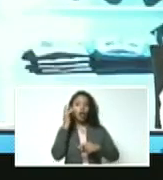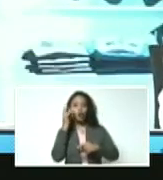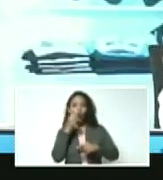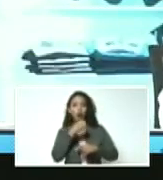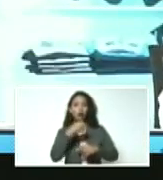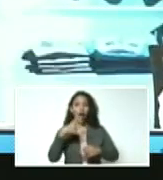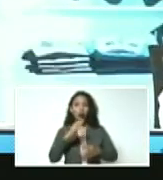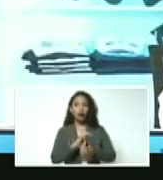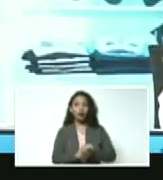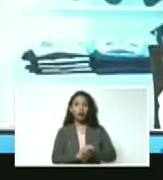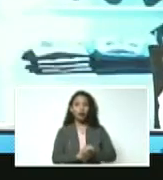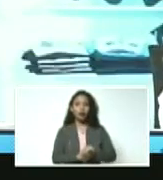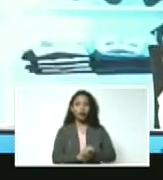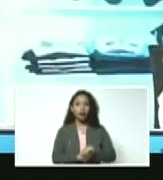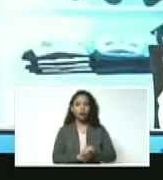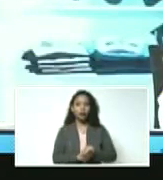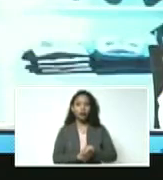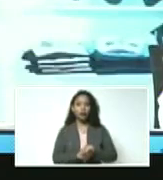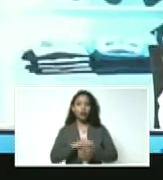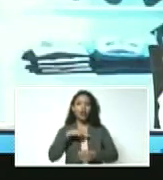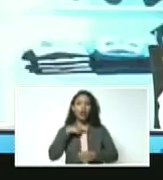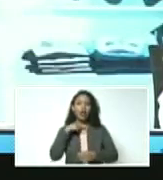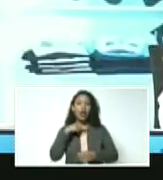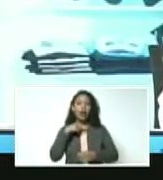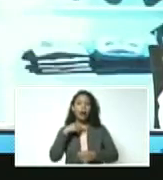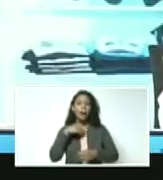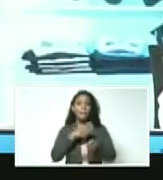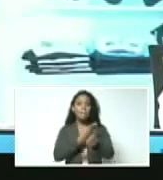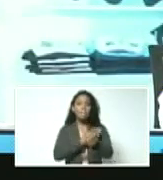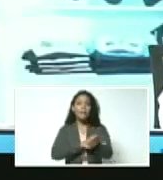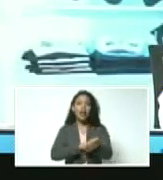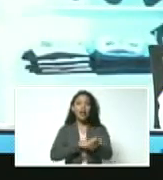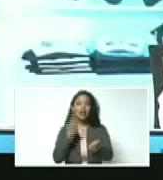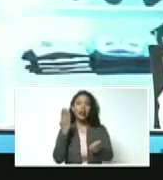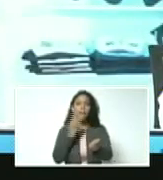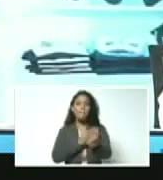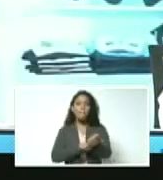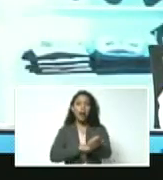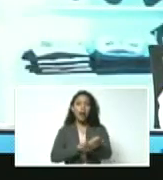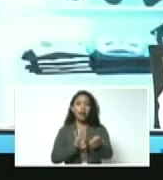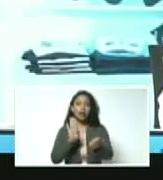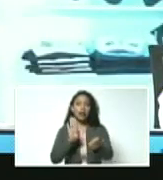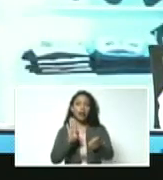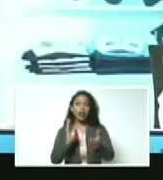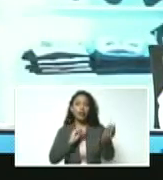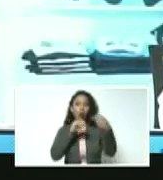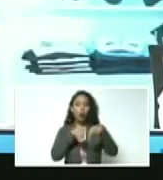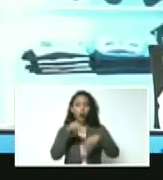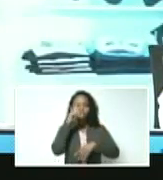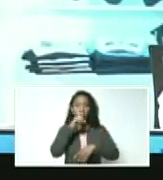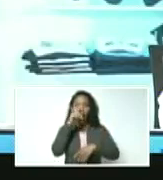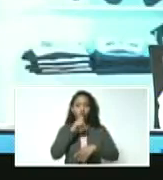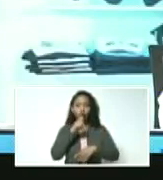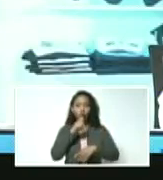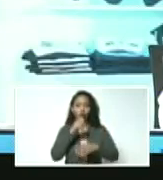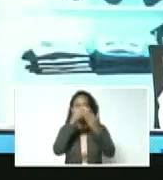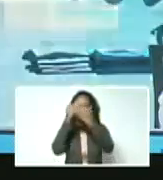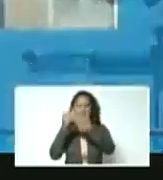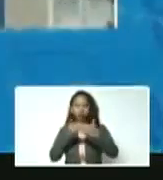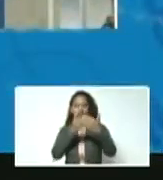blanca y crema. Y beige. La franela de acuerdo a la edad y al año de